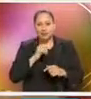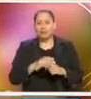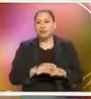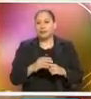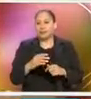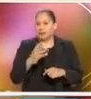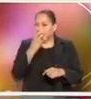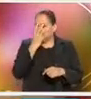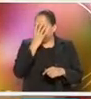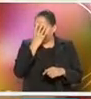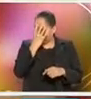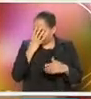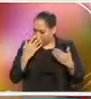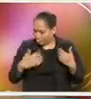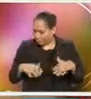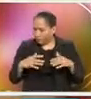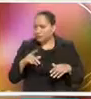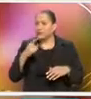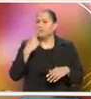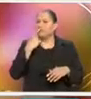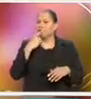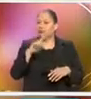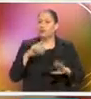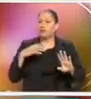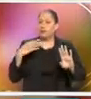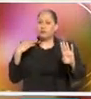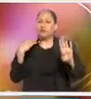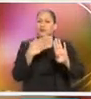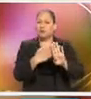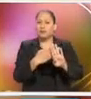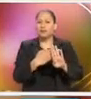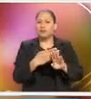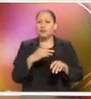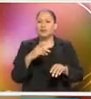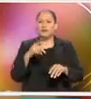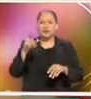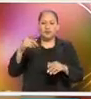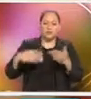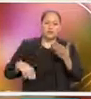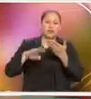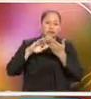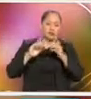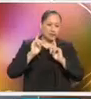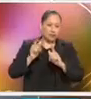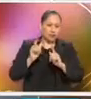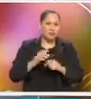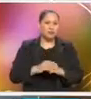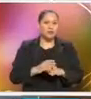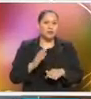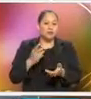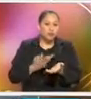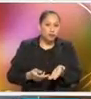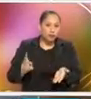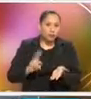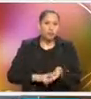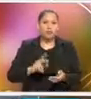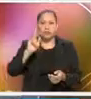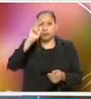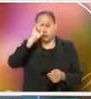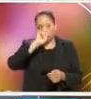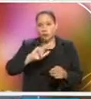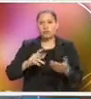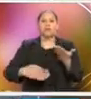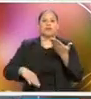qué pena el acusar a quien me está bulleando, porque los van a bullear más, se van a burlar más de ellos.